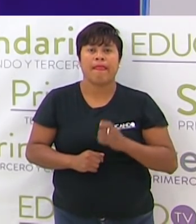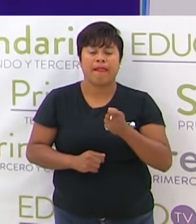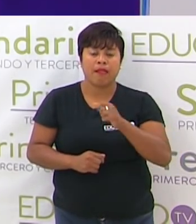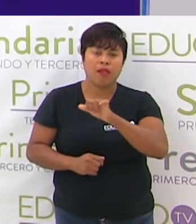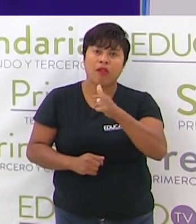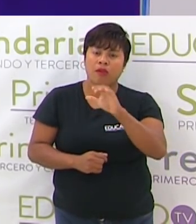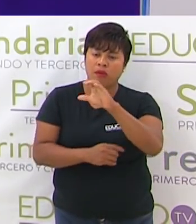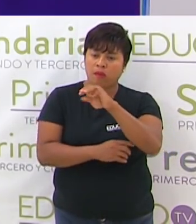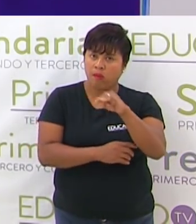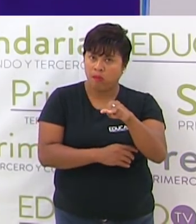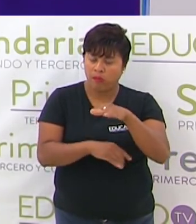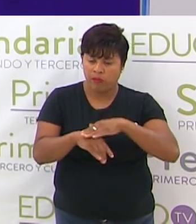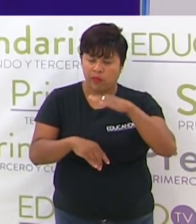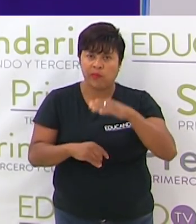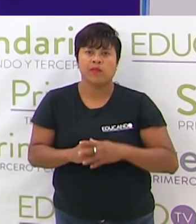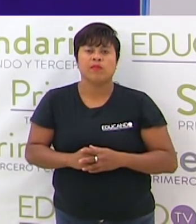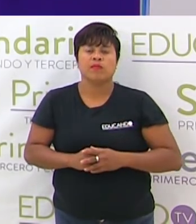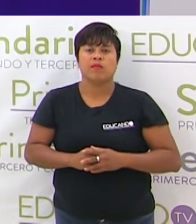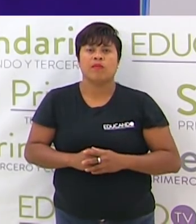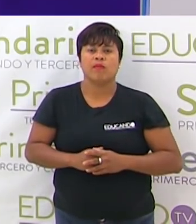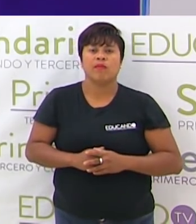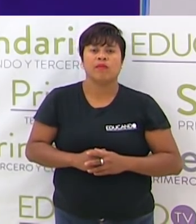sería otro centímetro más.